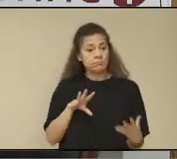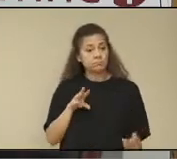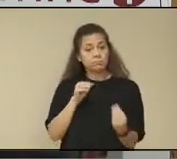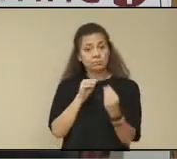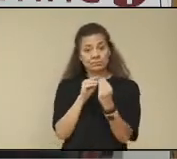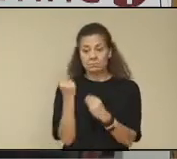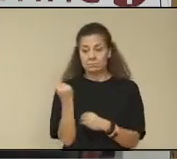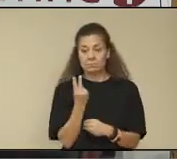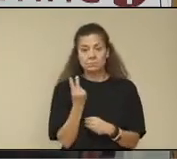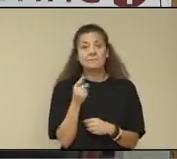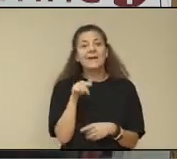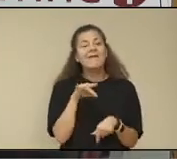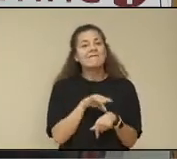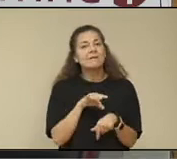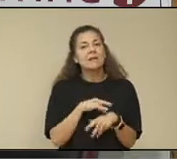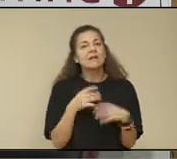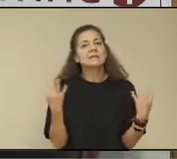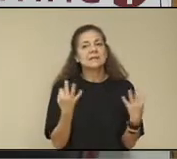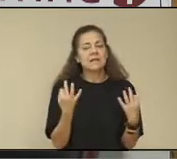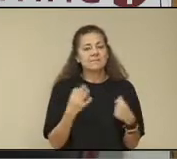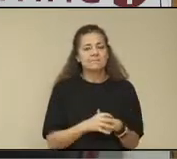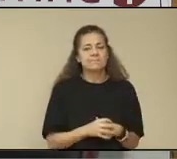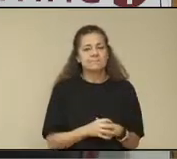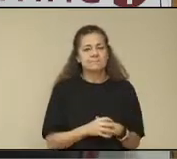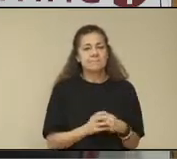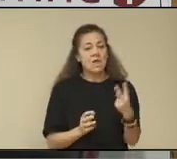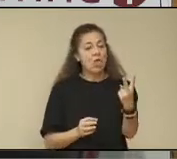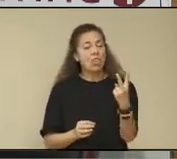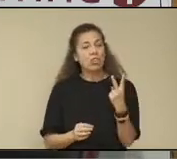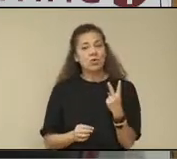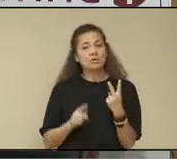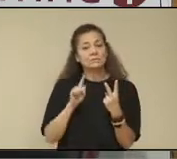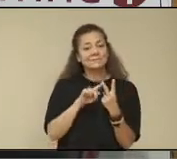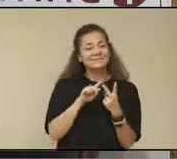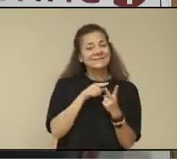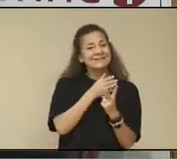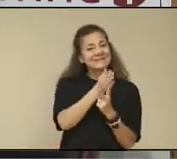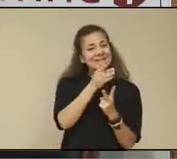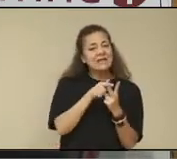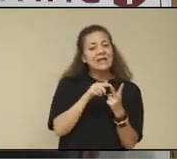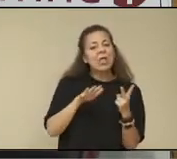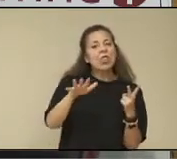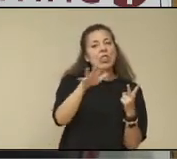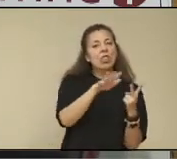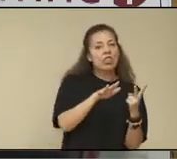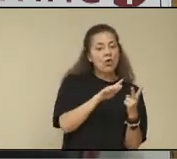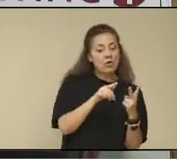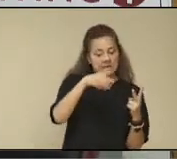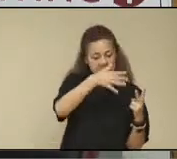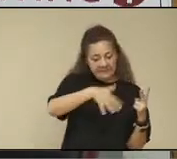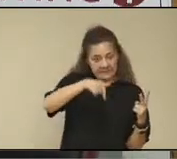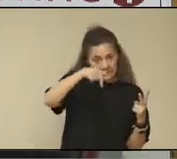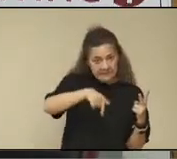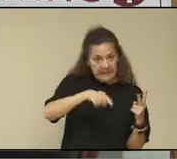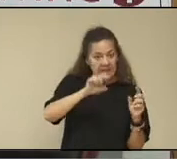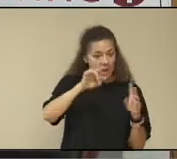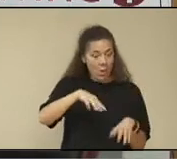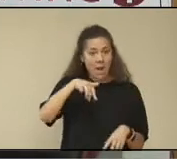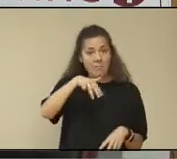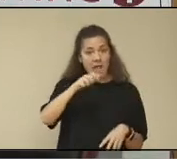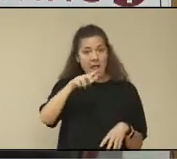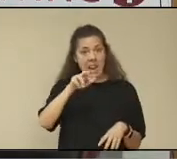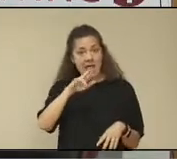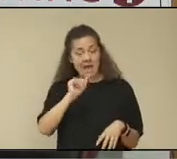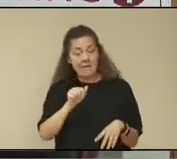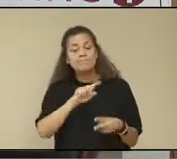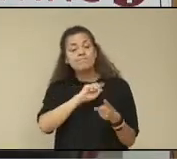común es que dos de ellas es que la distribución ocupa zonas tropicales y subtropicales, igual que la malaria, y